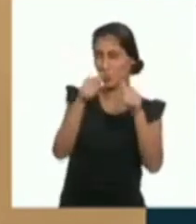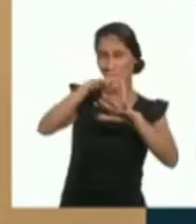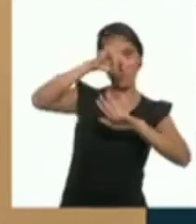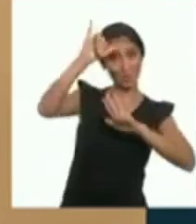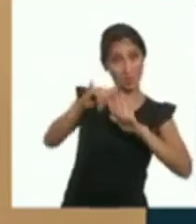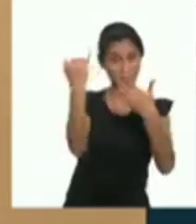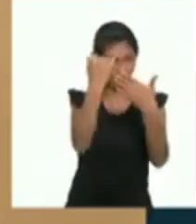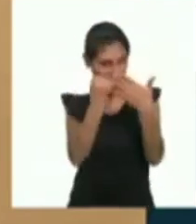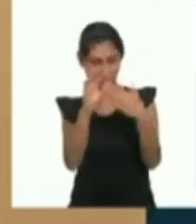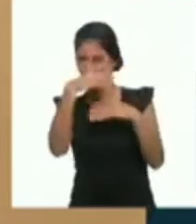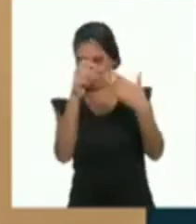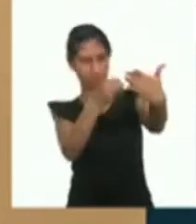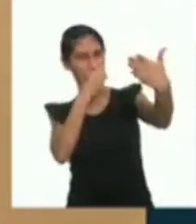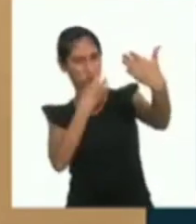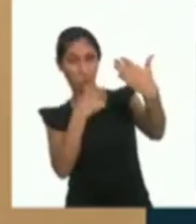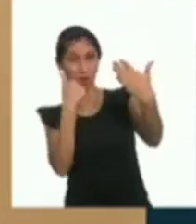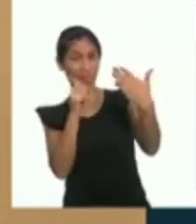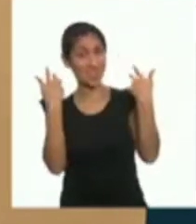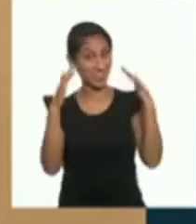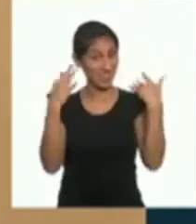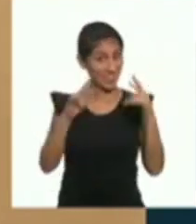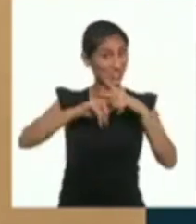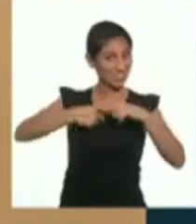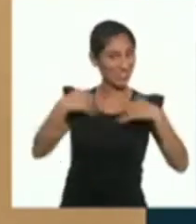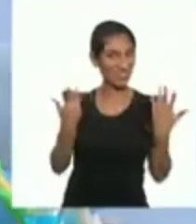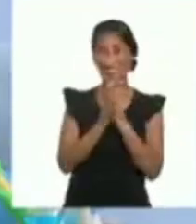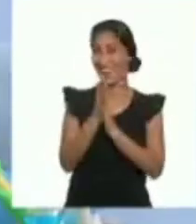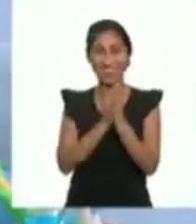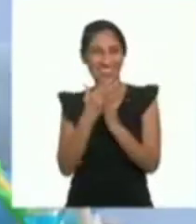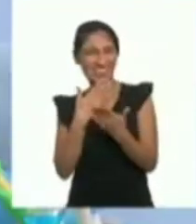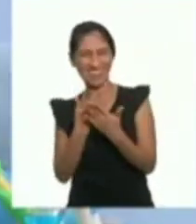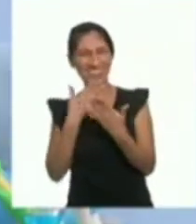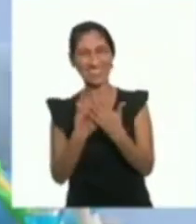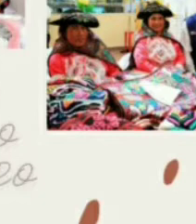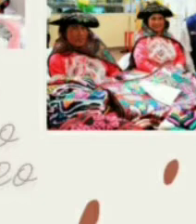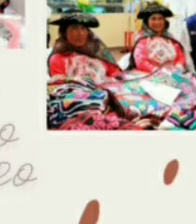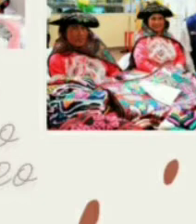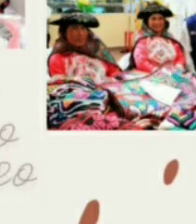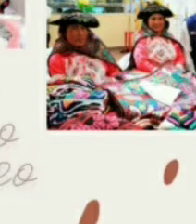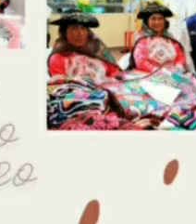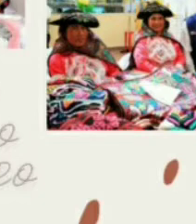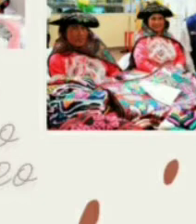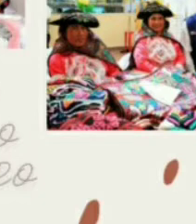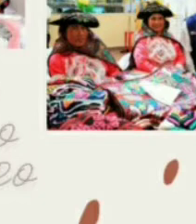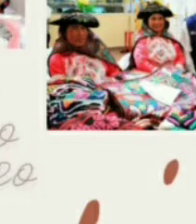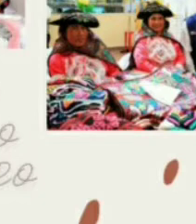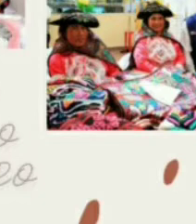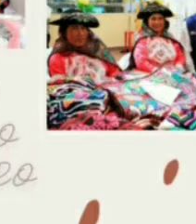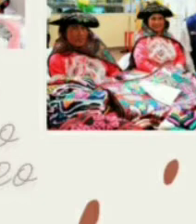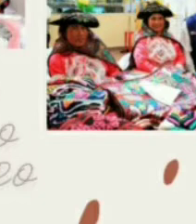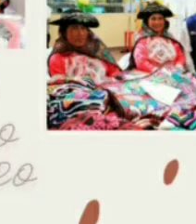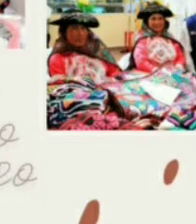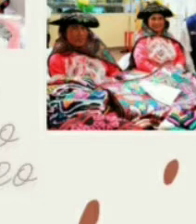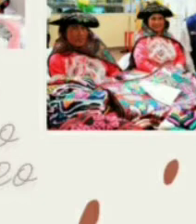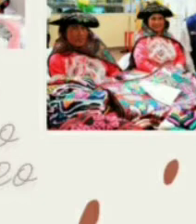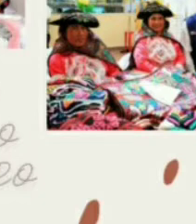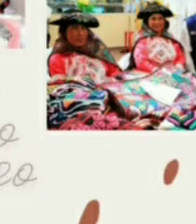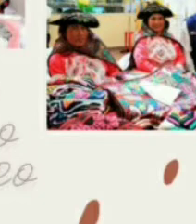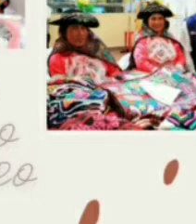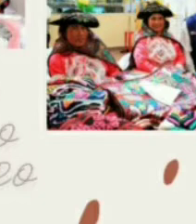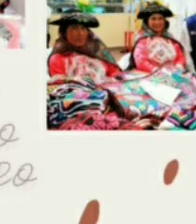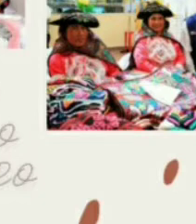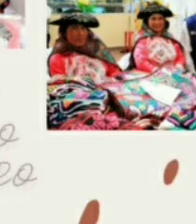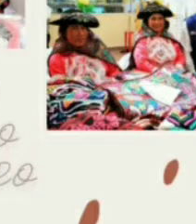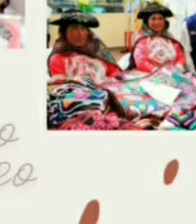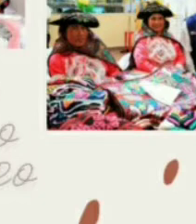este proyecto te va a quedar increíble. ¿Ya estás lista para que empieces? ¡Ay, muchas gracias! Quiero dar a visibilizar el antes y ahora